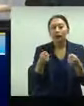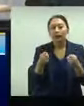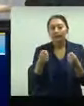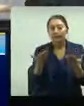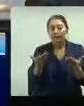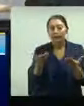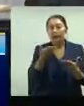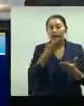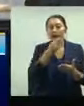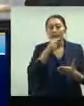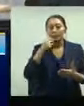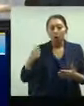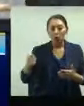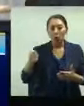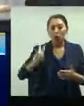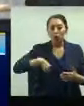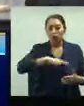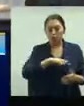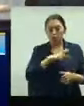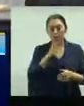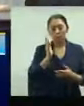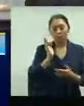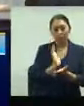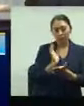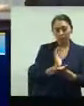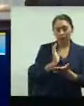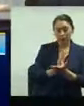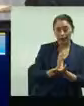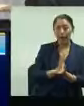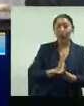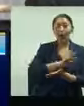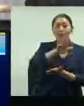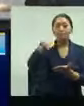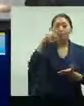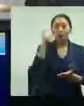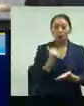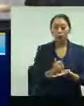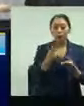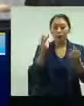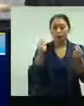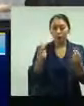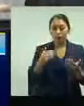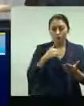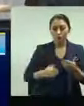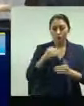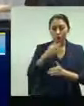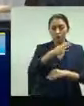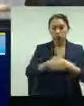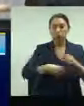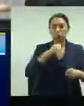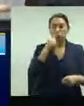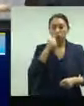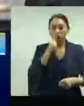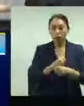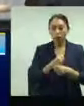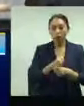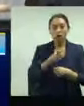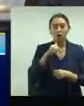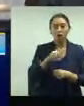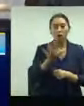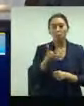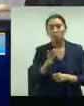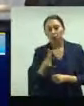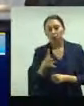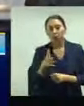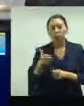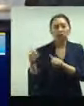es mejor que esperemos hasta la aprobación del presupuesto del próximo año. Ese presupuesto va a empezar a caminar ahí por abril o